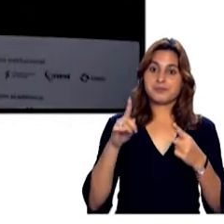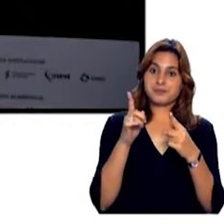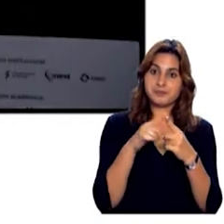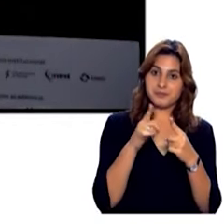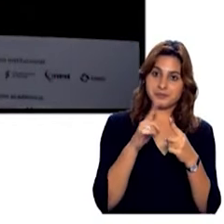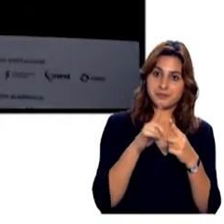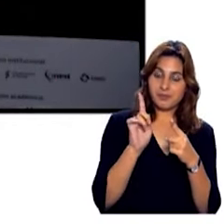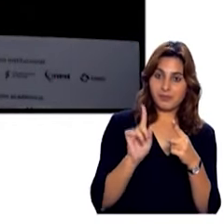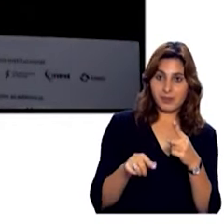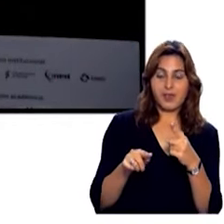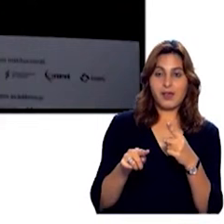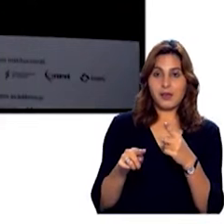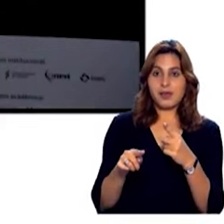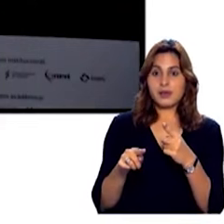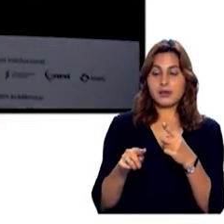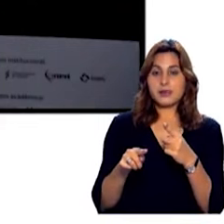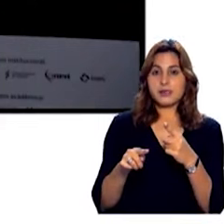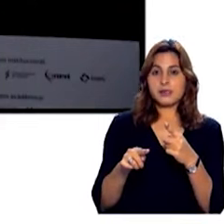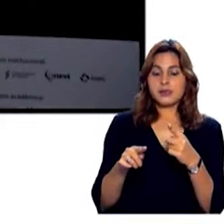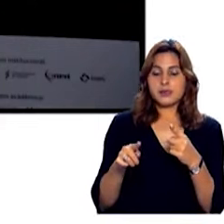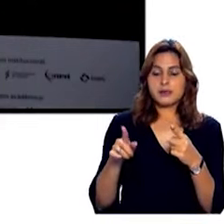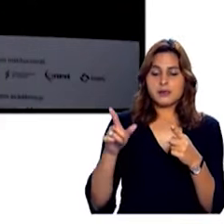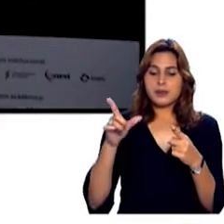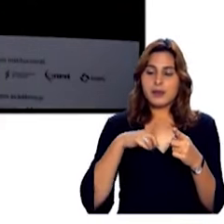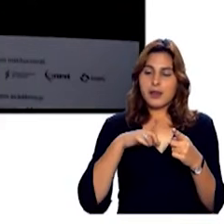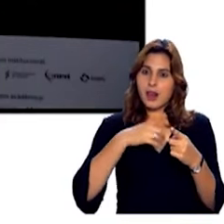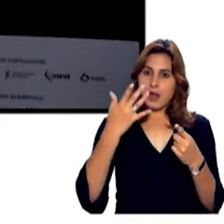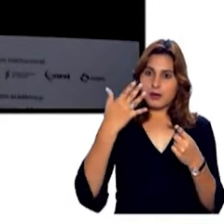tanto también a los tribunales Supremos